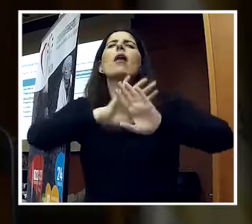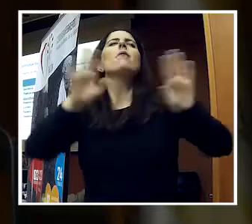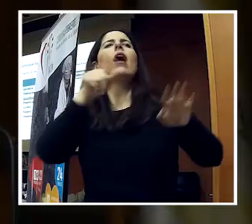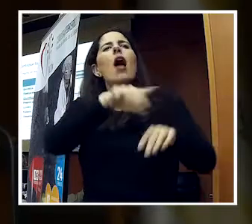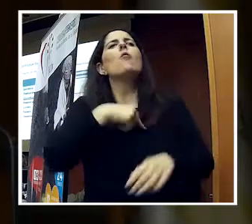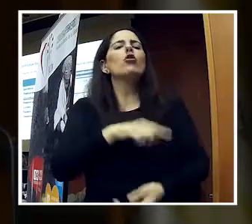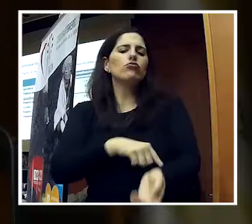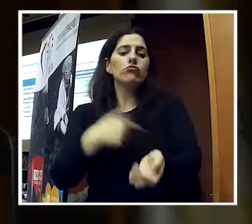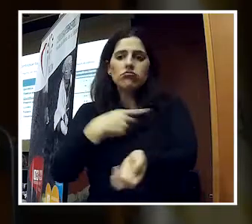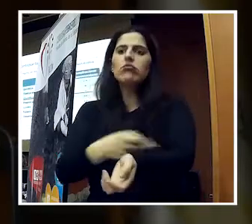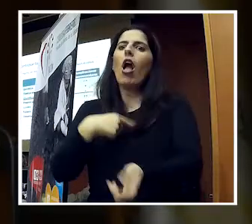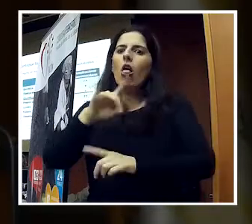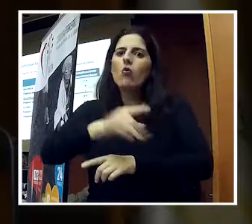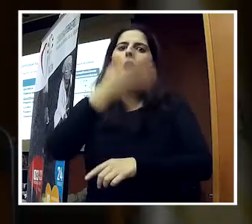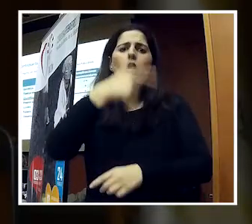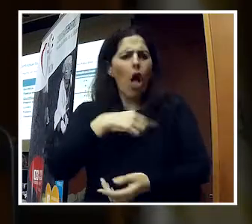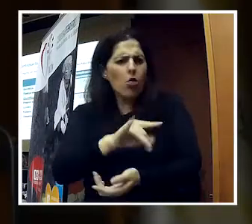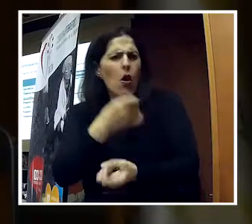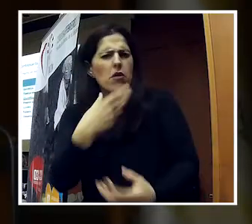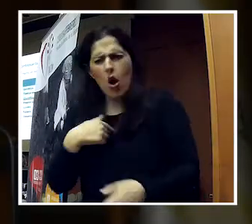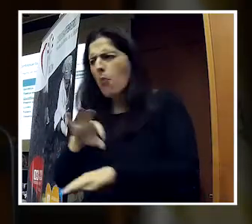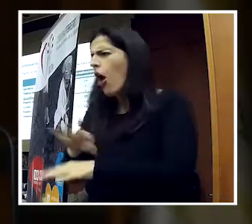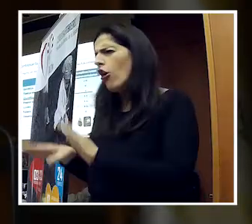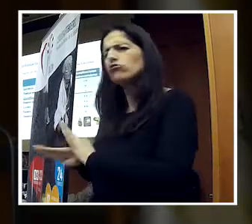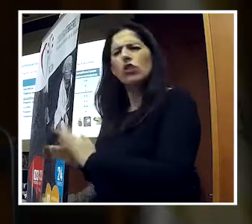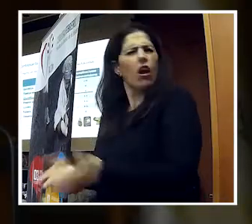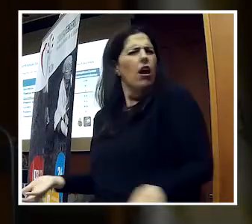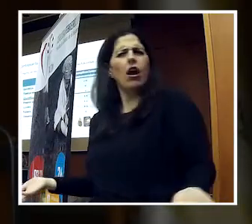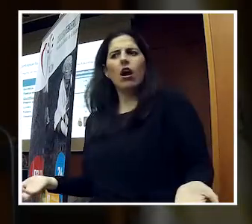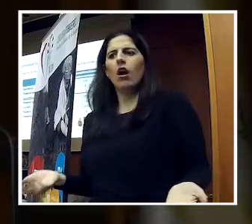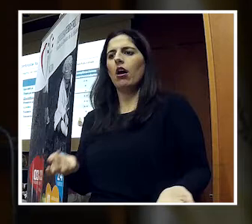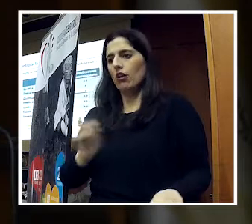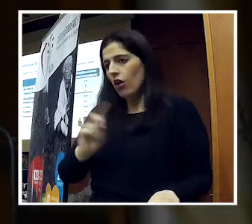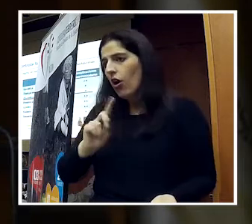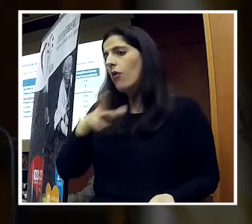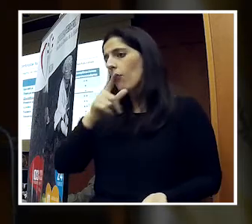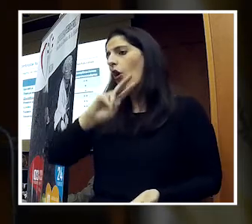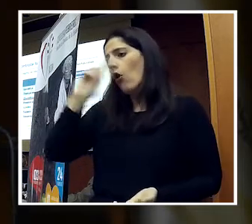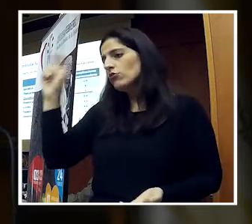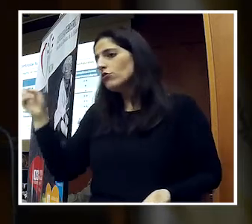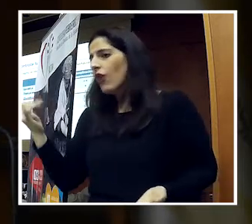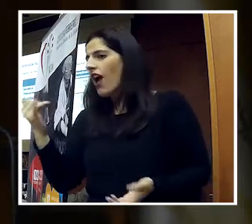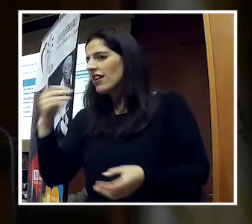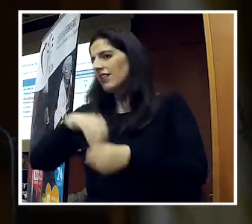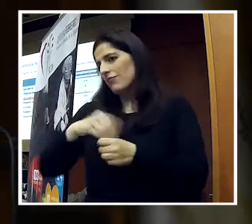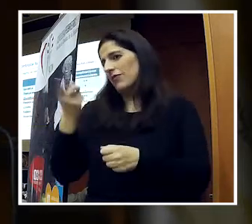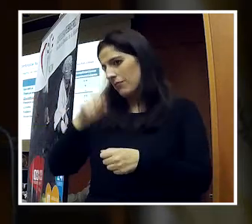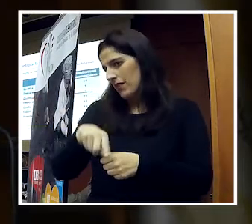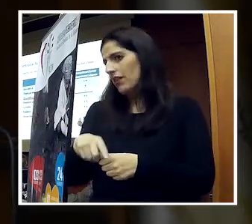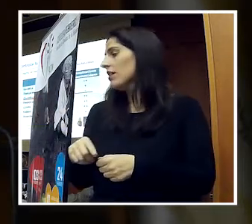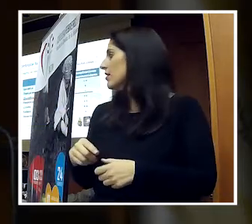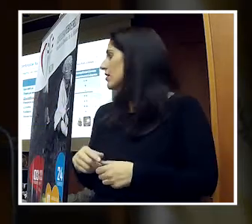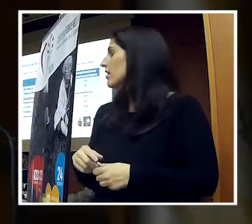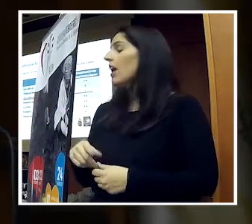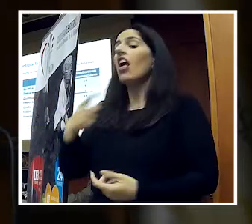Fíjense, la glucemia interviene en el desarrollo de complicaciones en vasos pequeños, en el riñón, en la retina, en los nervios,